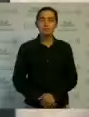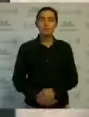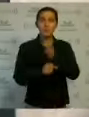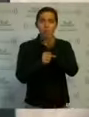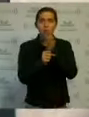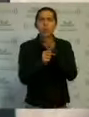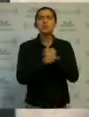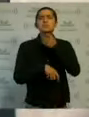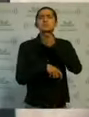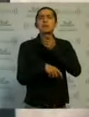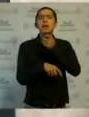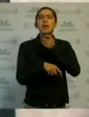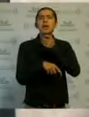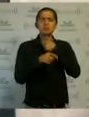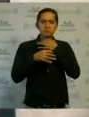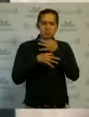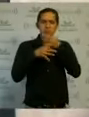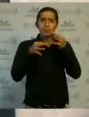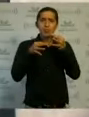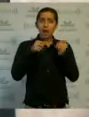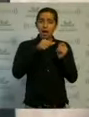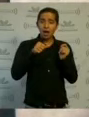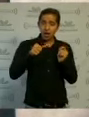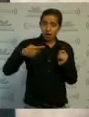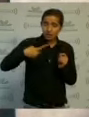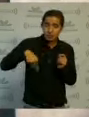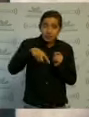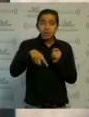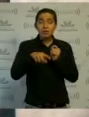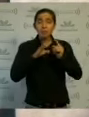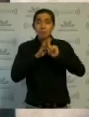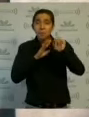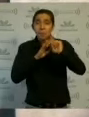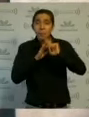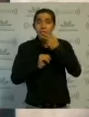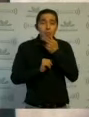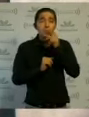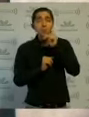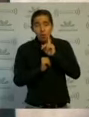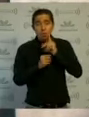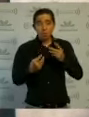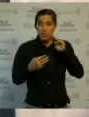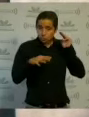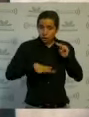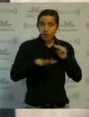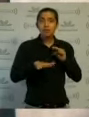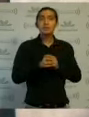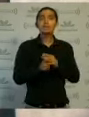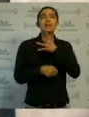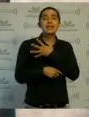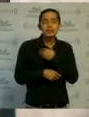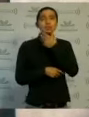Hoy quiero dirigirme a las y a los migrantes michoacanos, a sus hijas y a sus